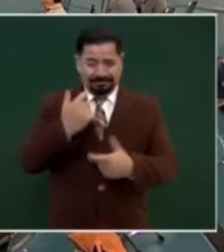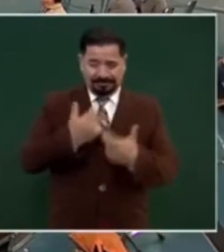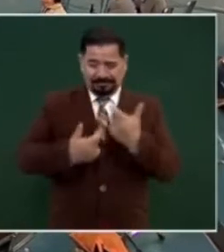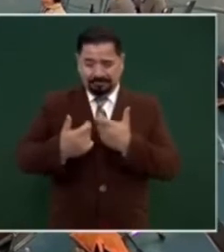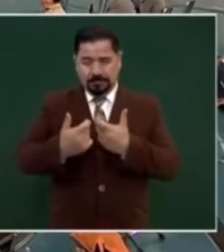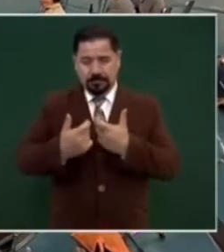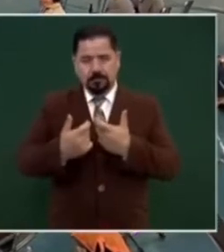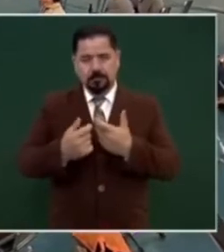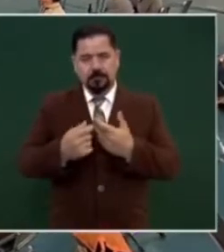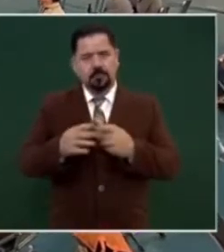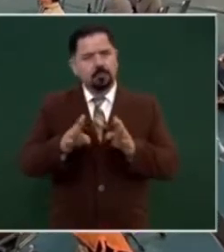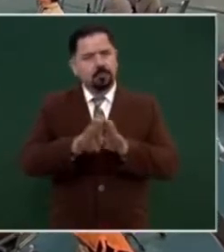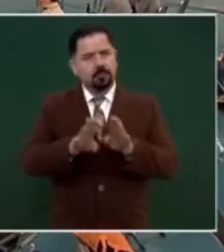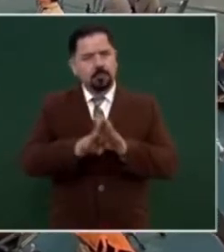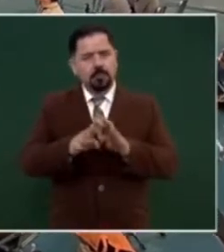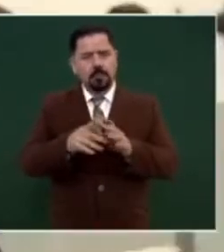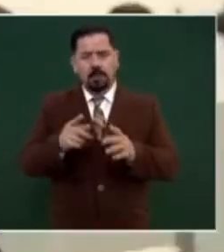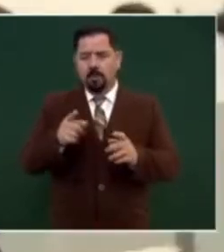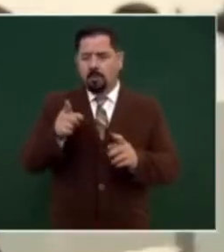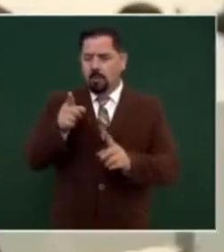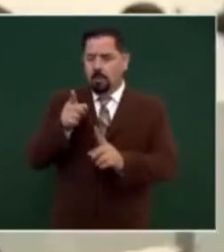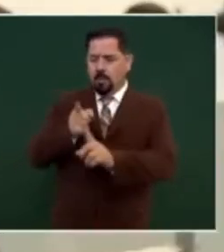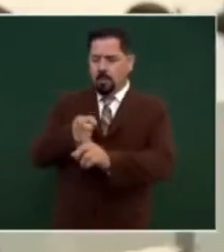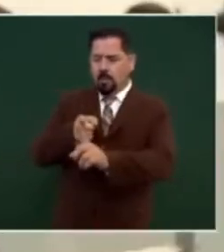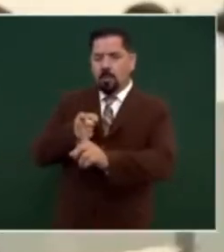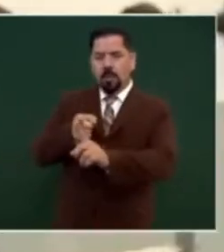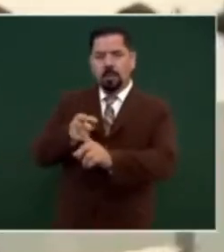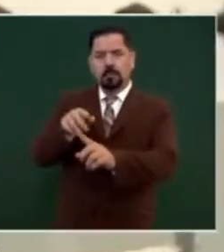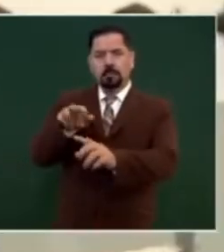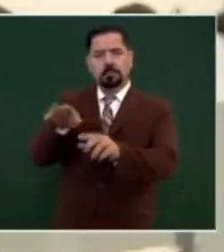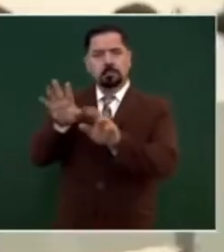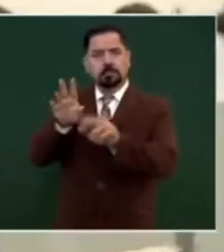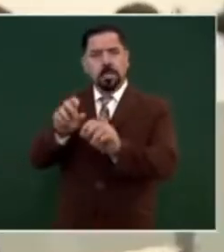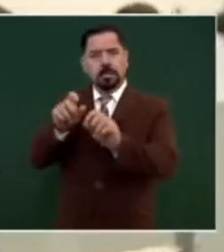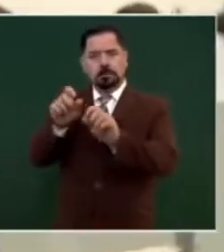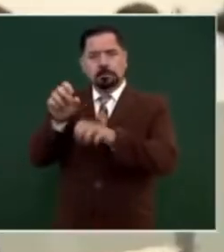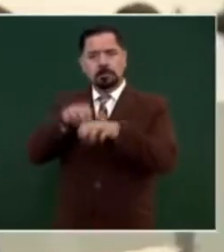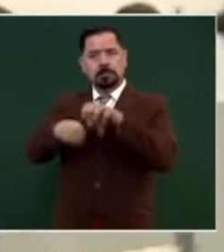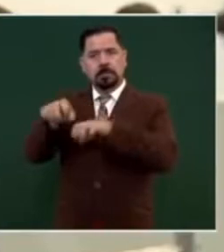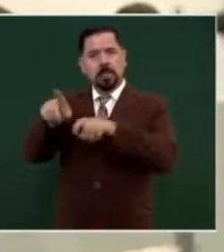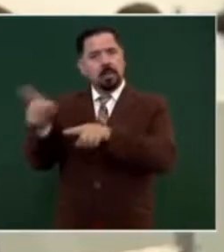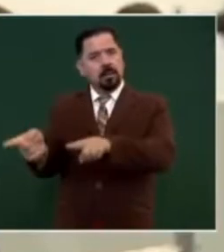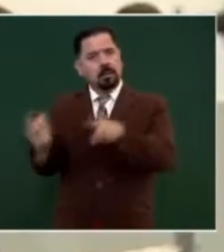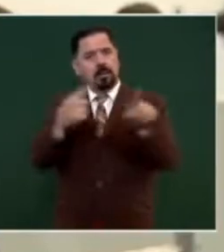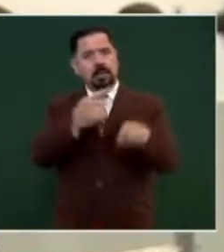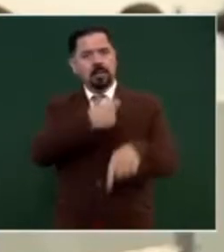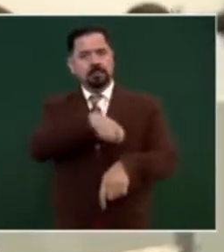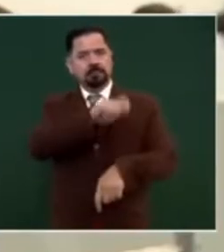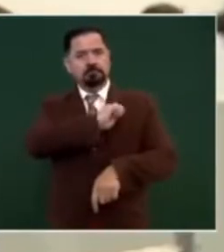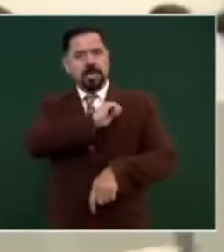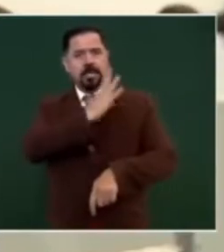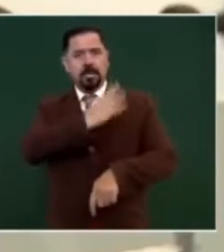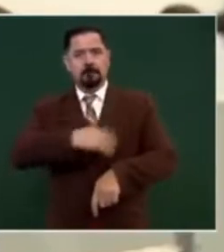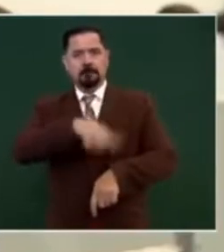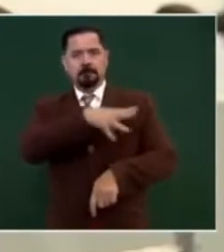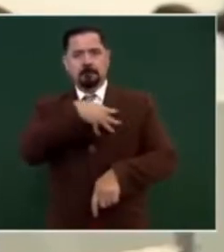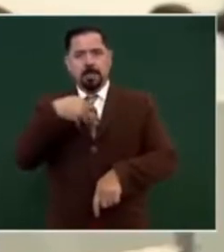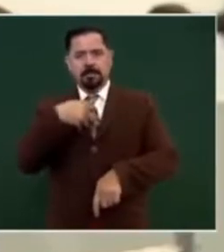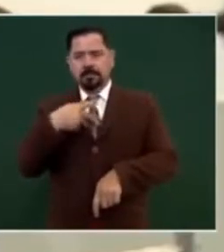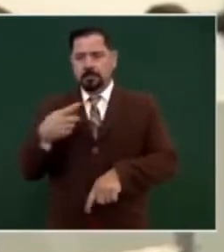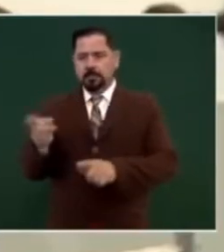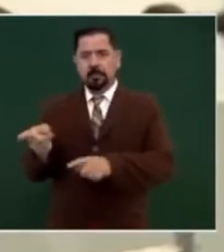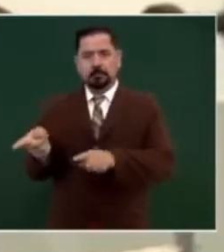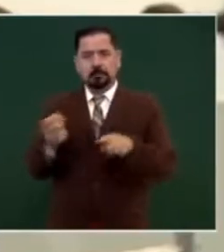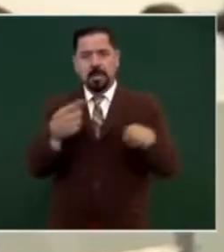nombramiento de claudia pávlovich como cónsul en barcelona y se lo pregunto porque el propio gobernador